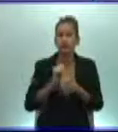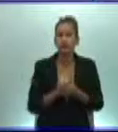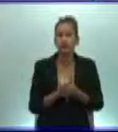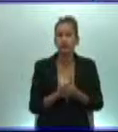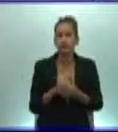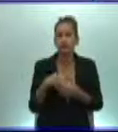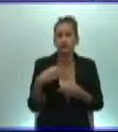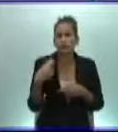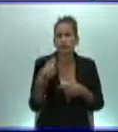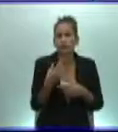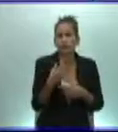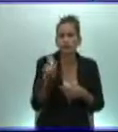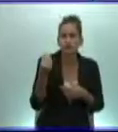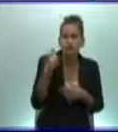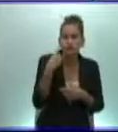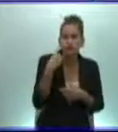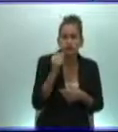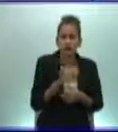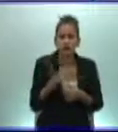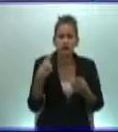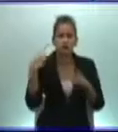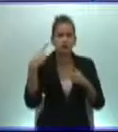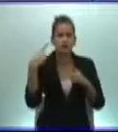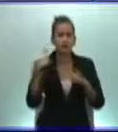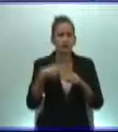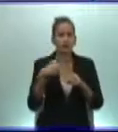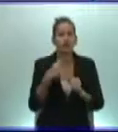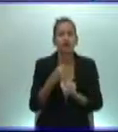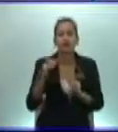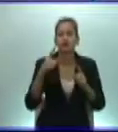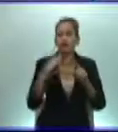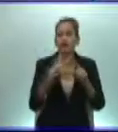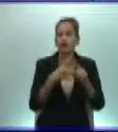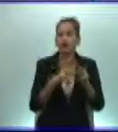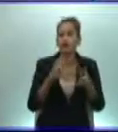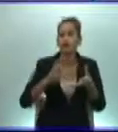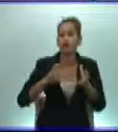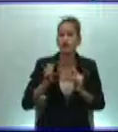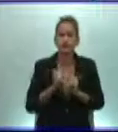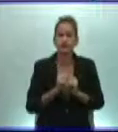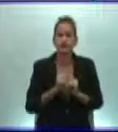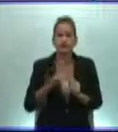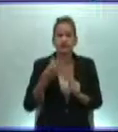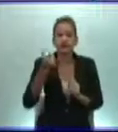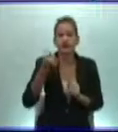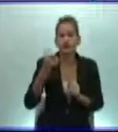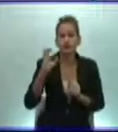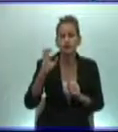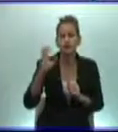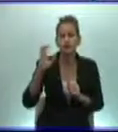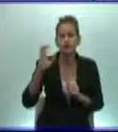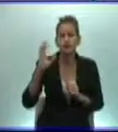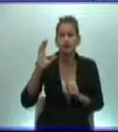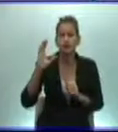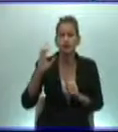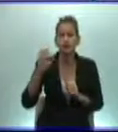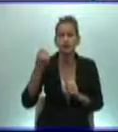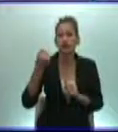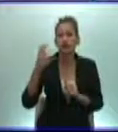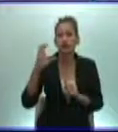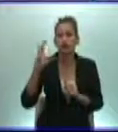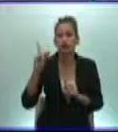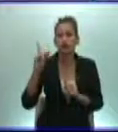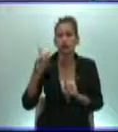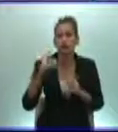la suma de los ángulos que lo conforman, en este caso el ACD más el ángulo DCE,